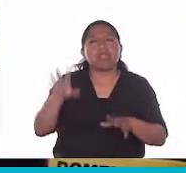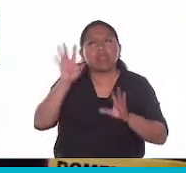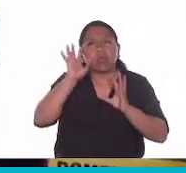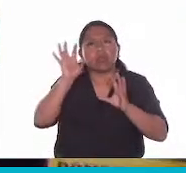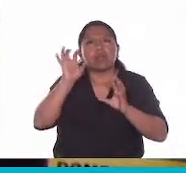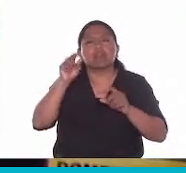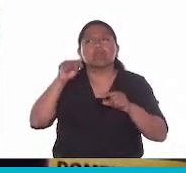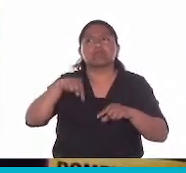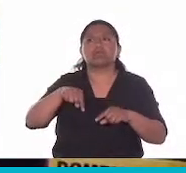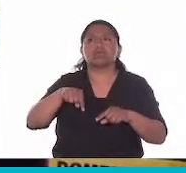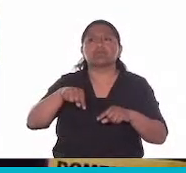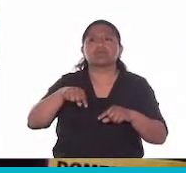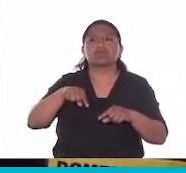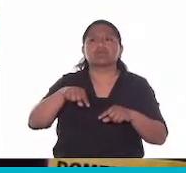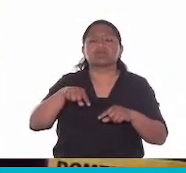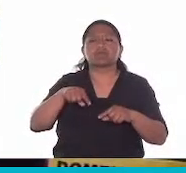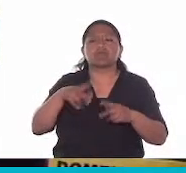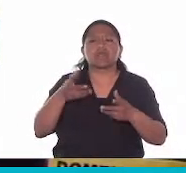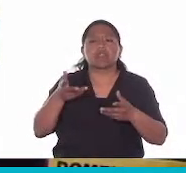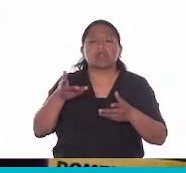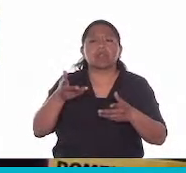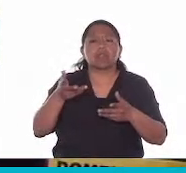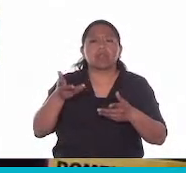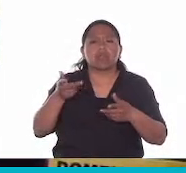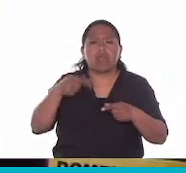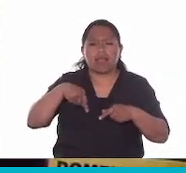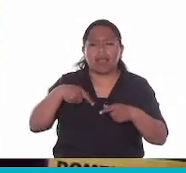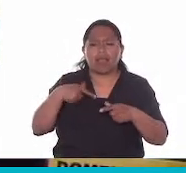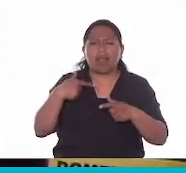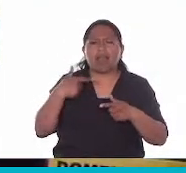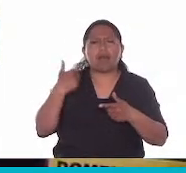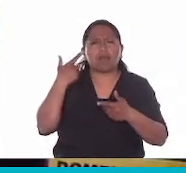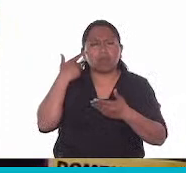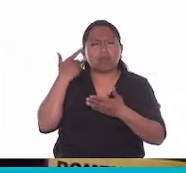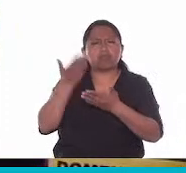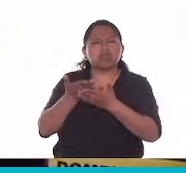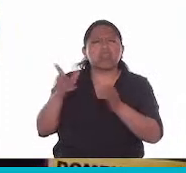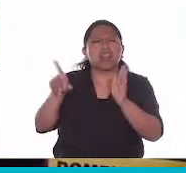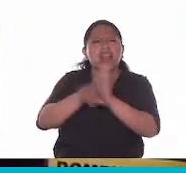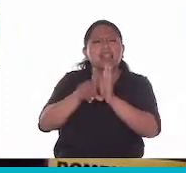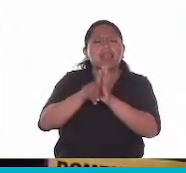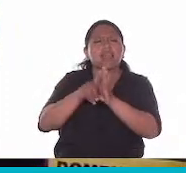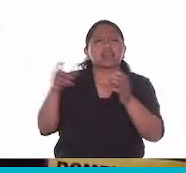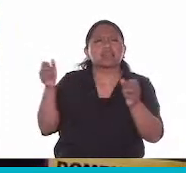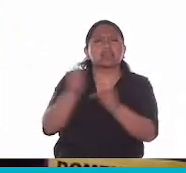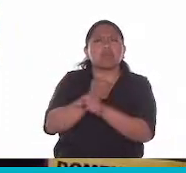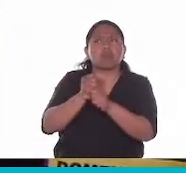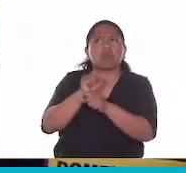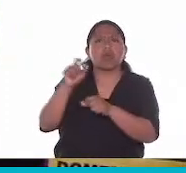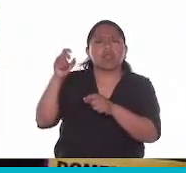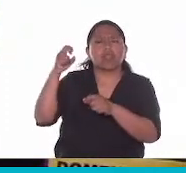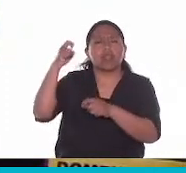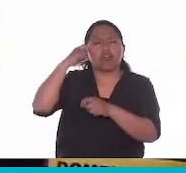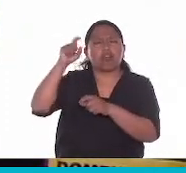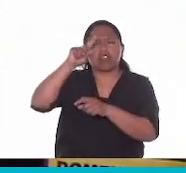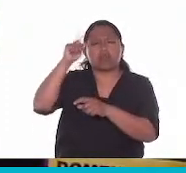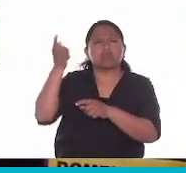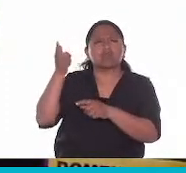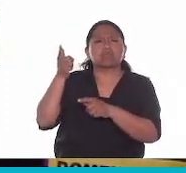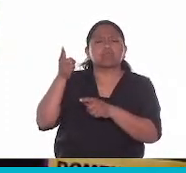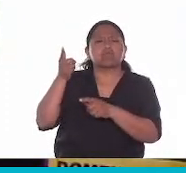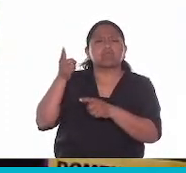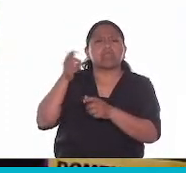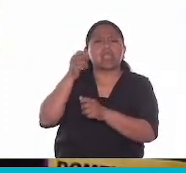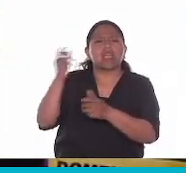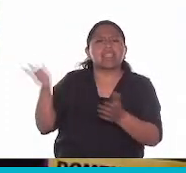acá habíamos dado el beneplácito por la ley que se votó en el Congreso Nacional de incentivo